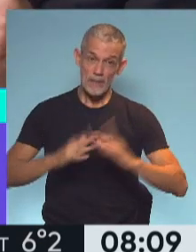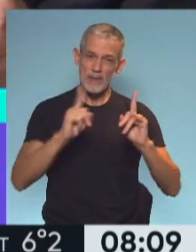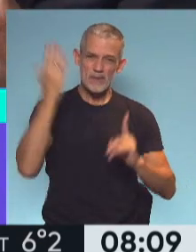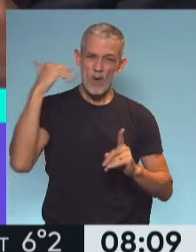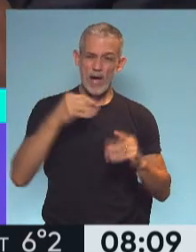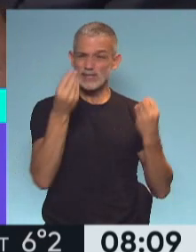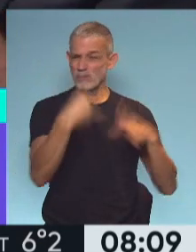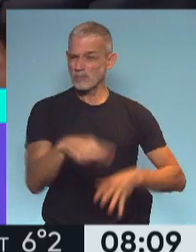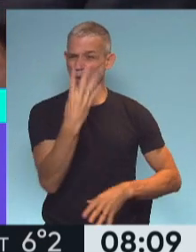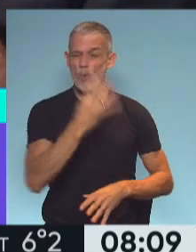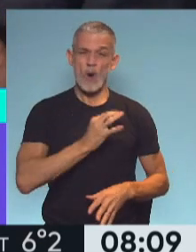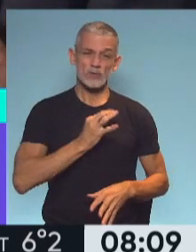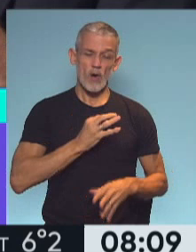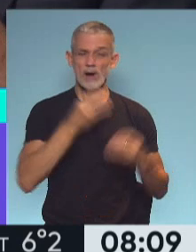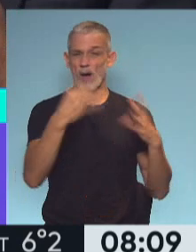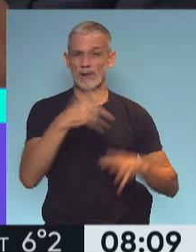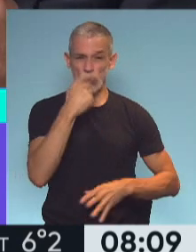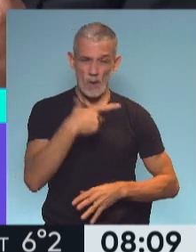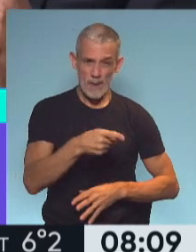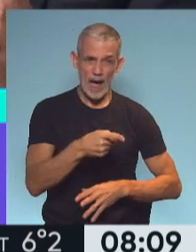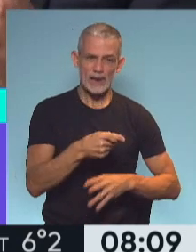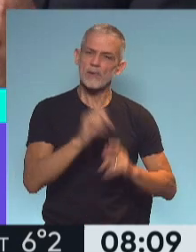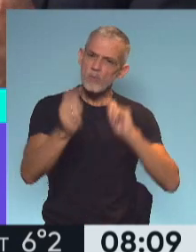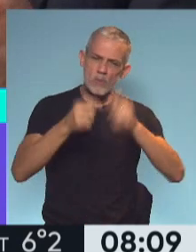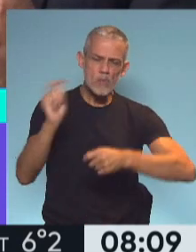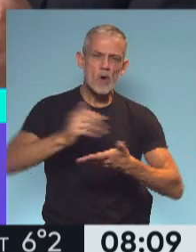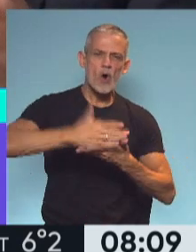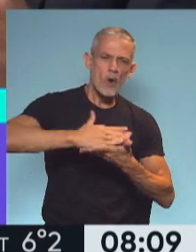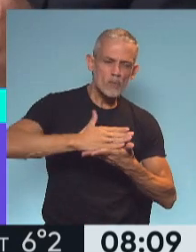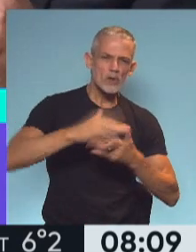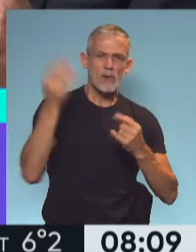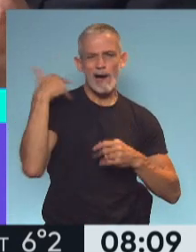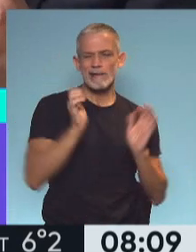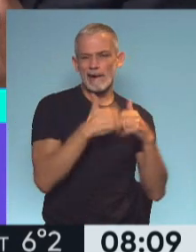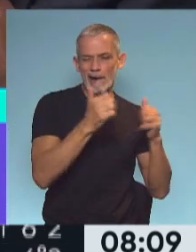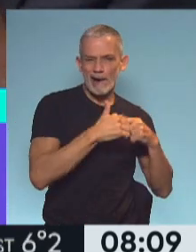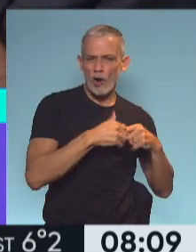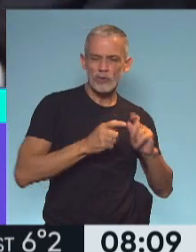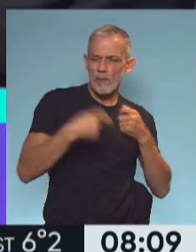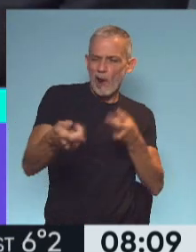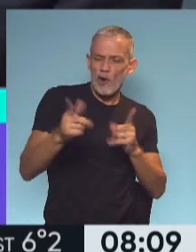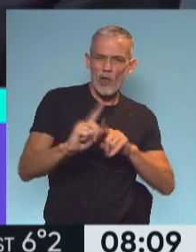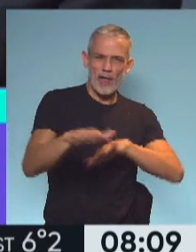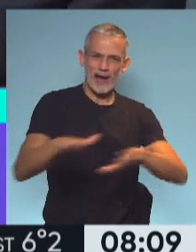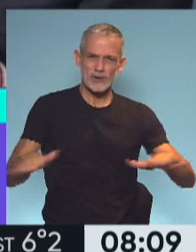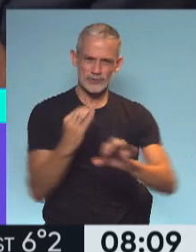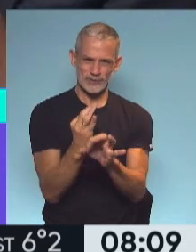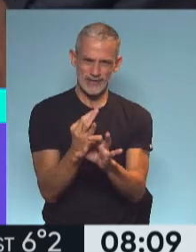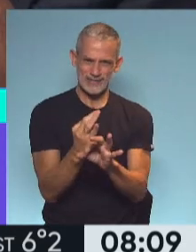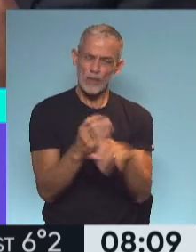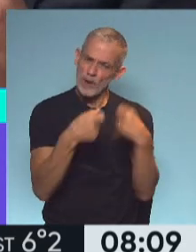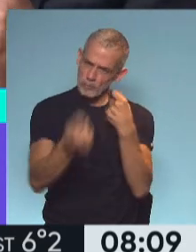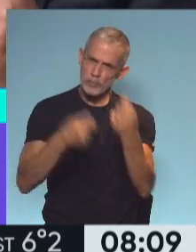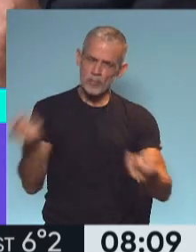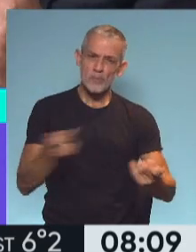durante 4 años el macrismo. Vamos a seguir entregando las computadoras que escondían para no darle a los chiquitos en las escuelas. Eso